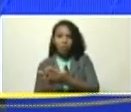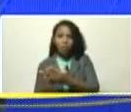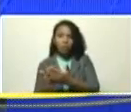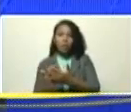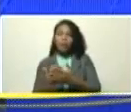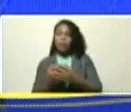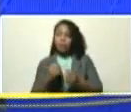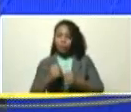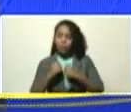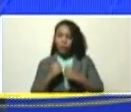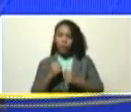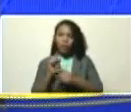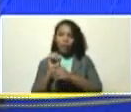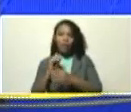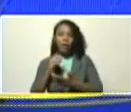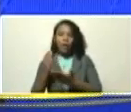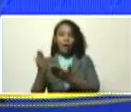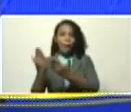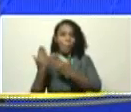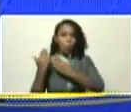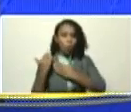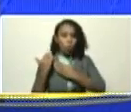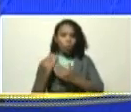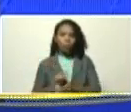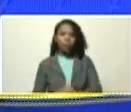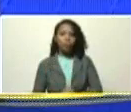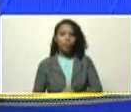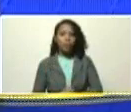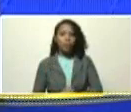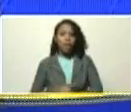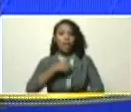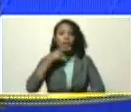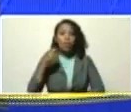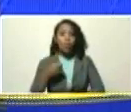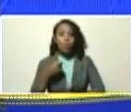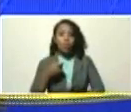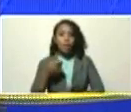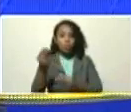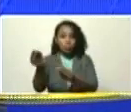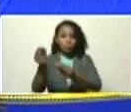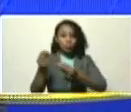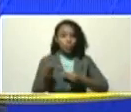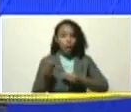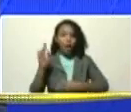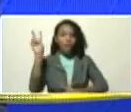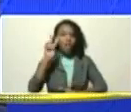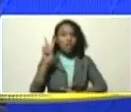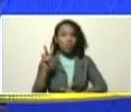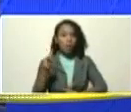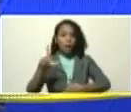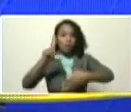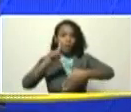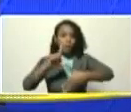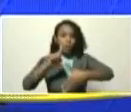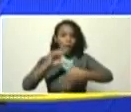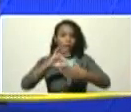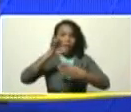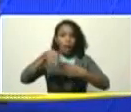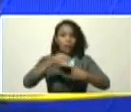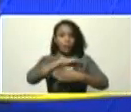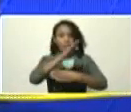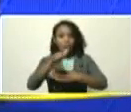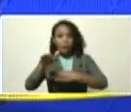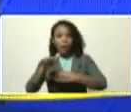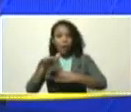encarecidamente el apoyo que Rusia le dio a Venezuela y a toda América Latina y el Caribe cuando